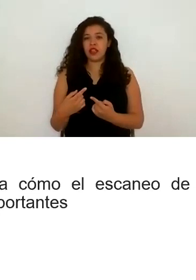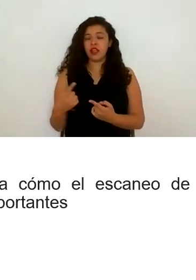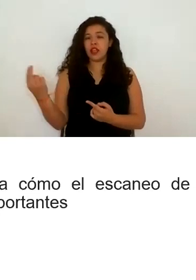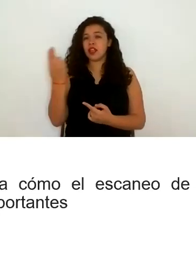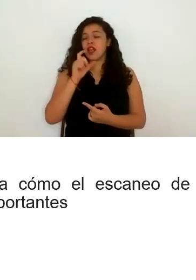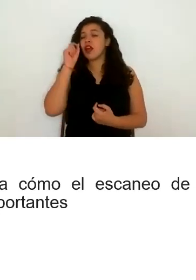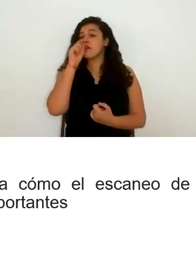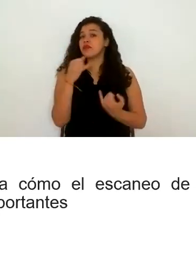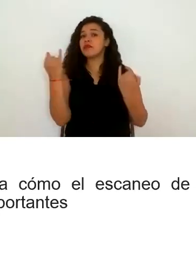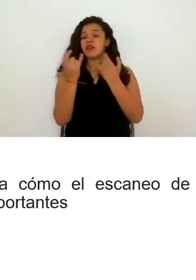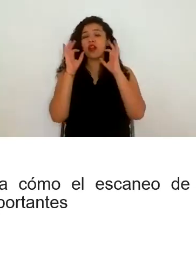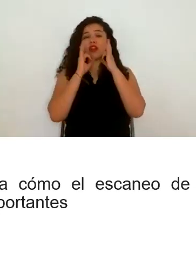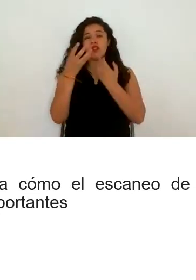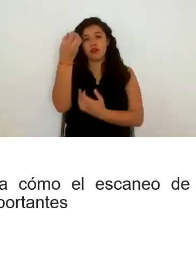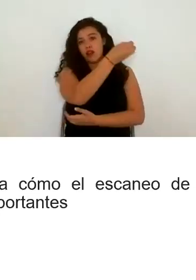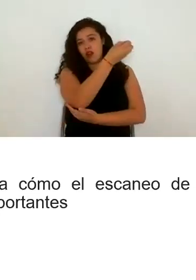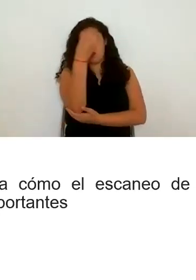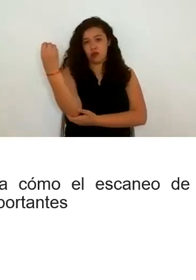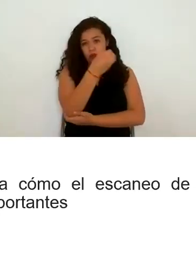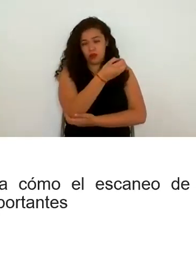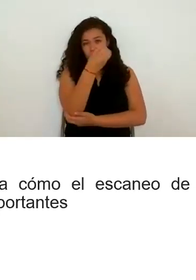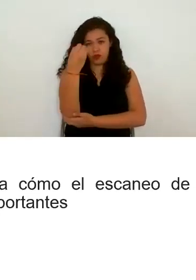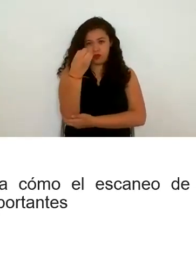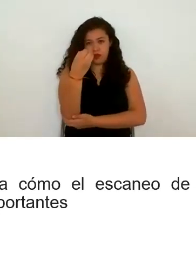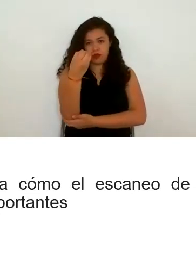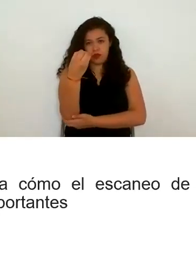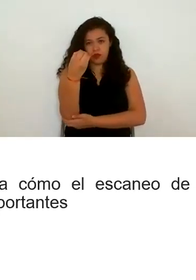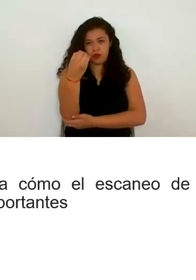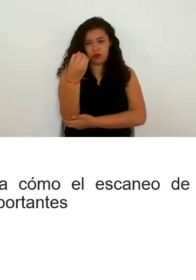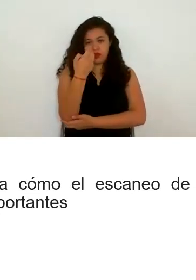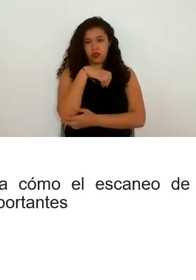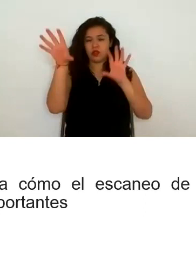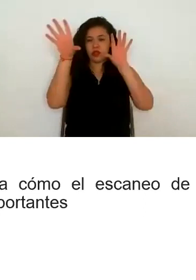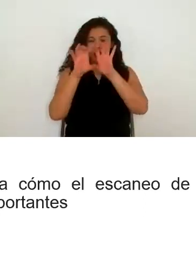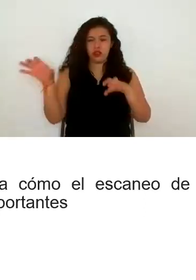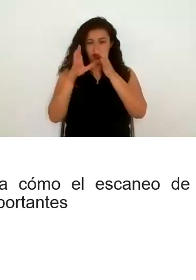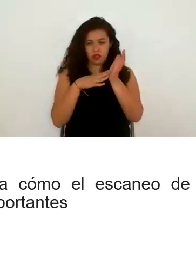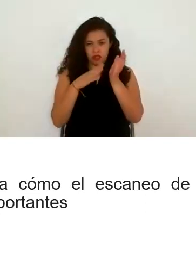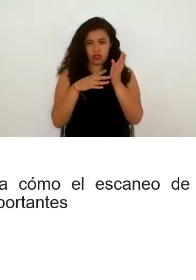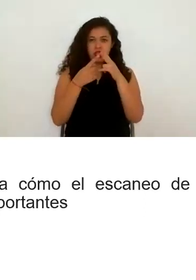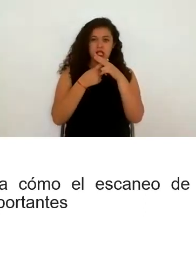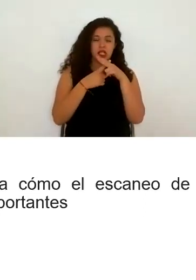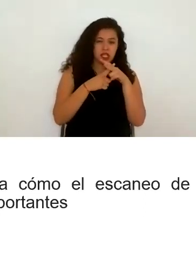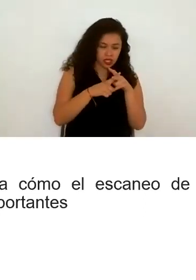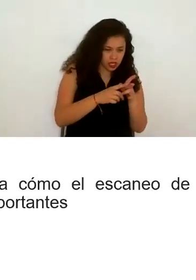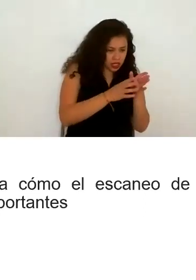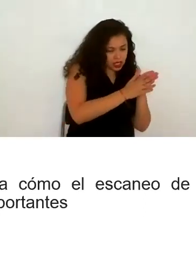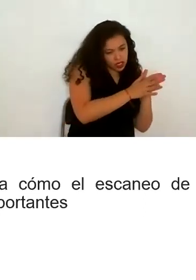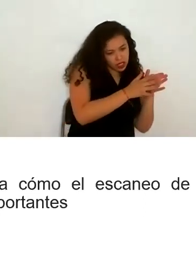mismos criterios de organización, es decir, los documentos electrónicos nacen,